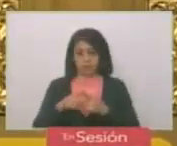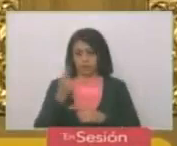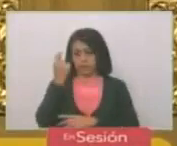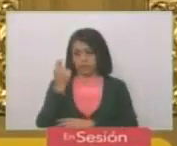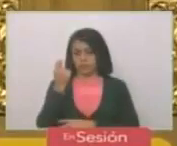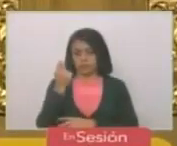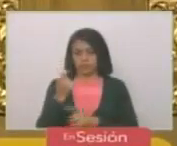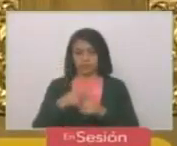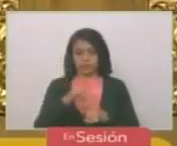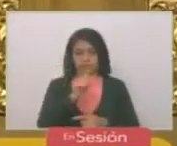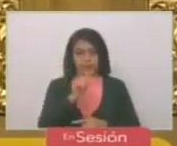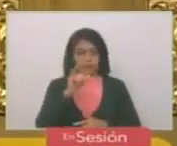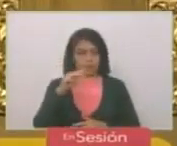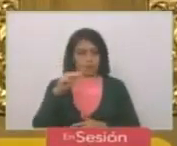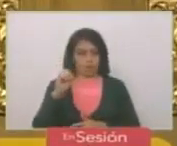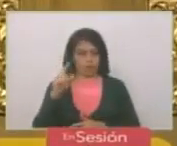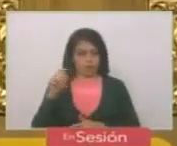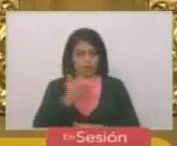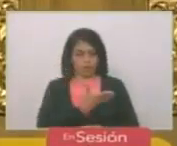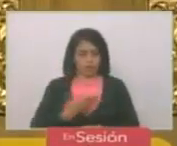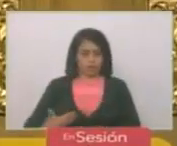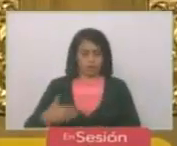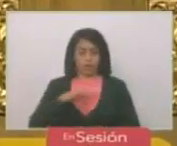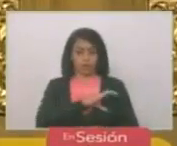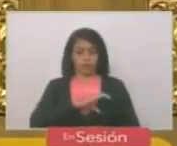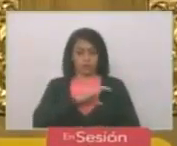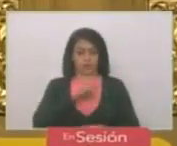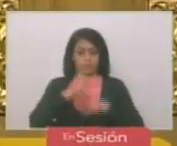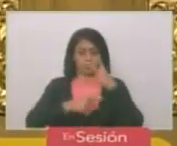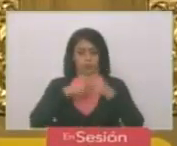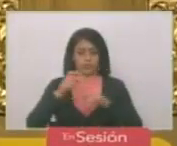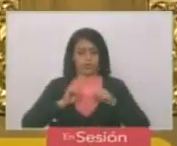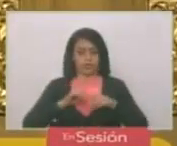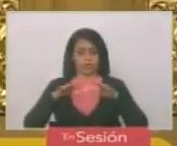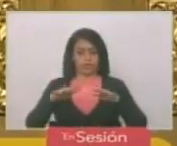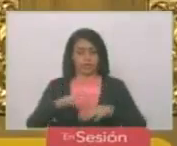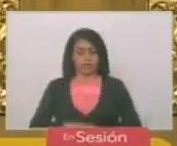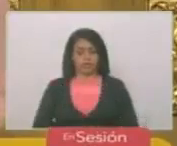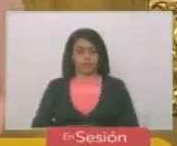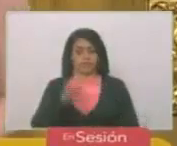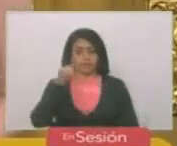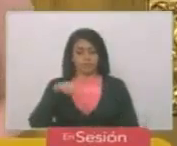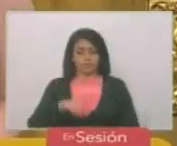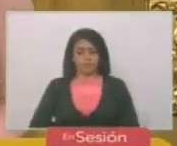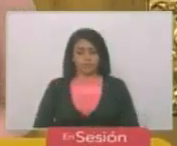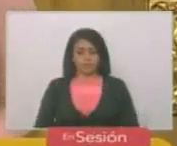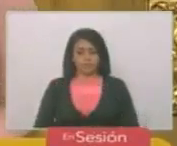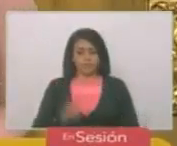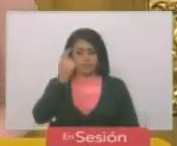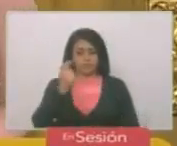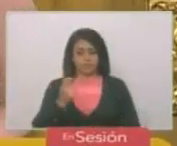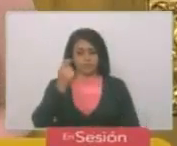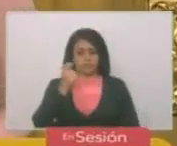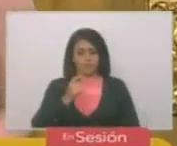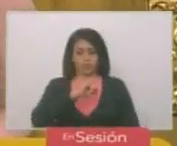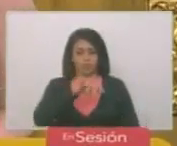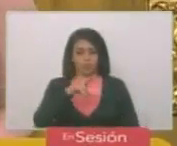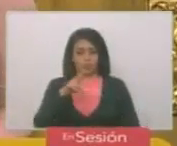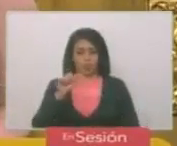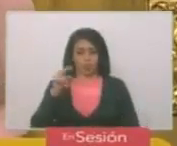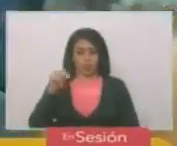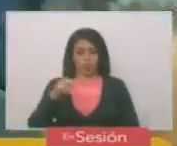diputado Timoteo Zambrano, presidente de la Comisión de Política Exterior, y también al diputado Juan